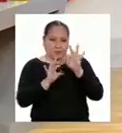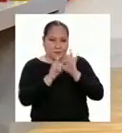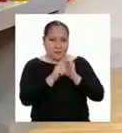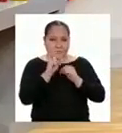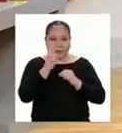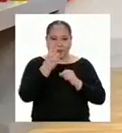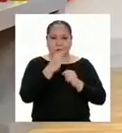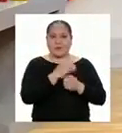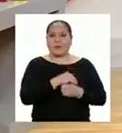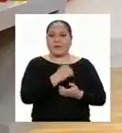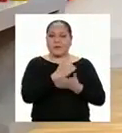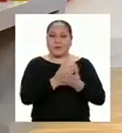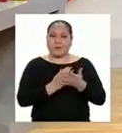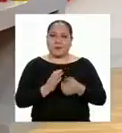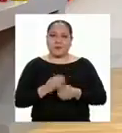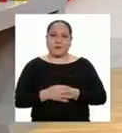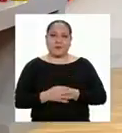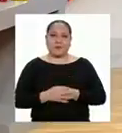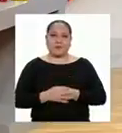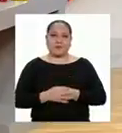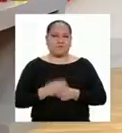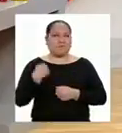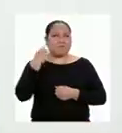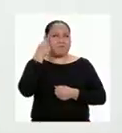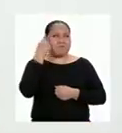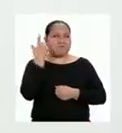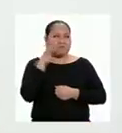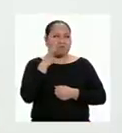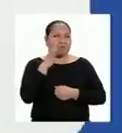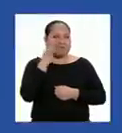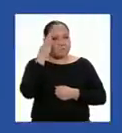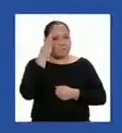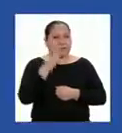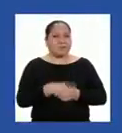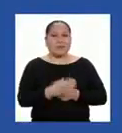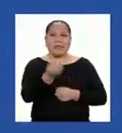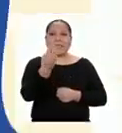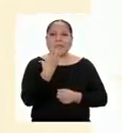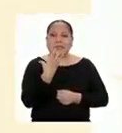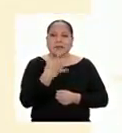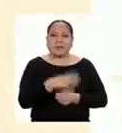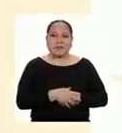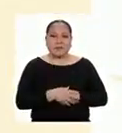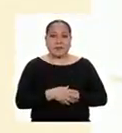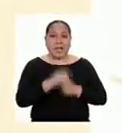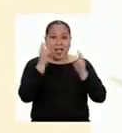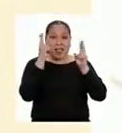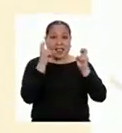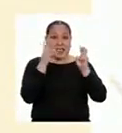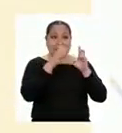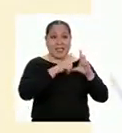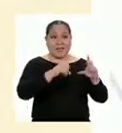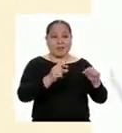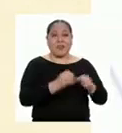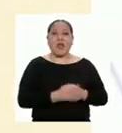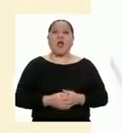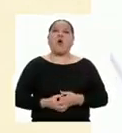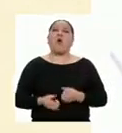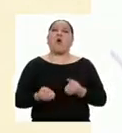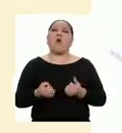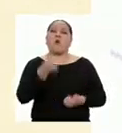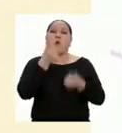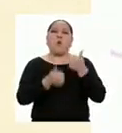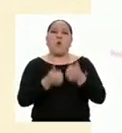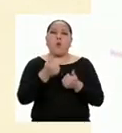dos párrafos analizados. Y creo que ya los tengo. Cuéntanos. El tema del texto va de cuán importante es